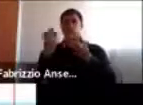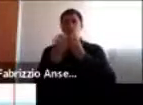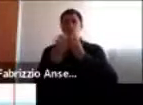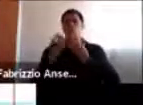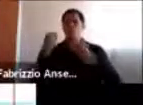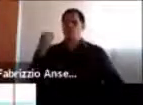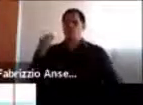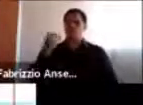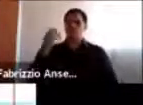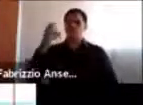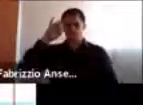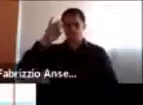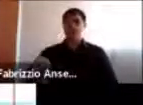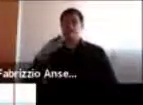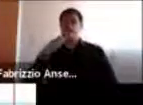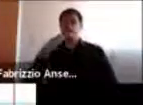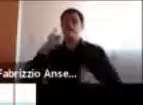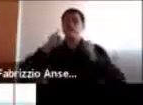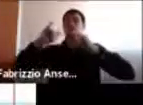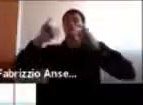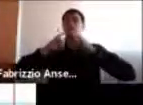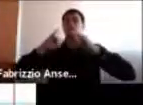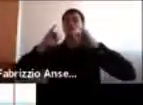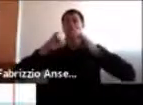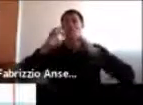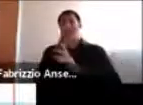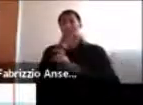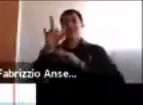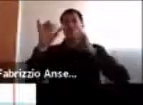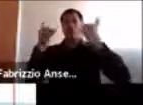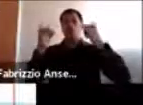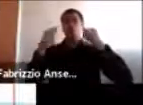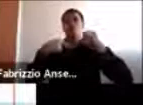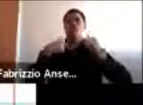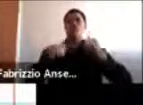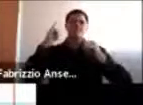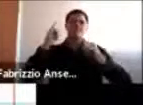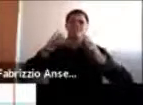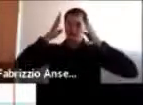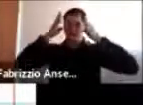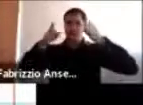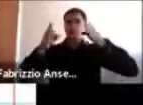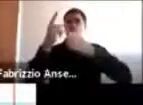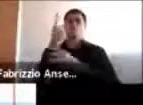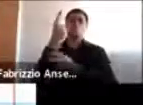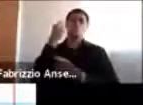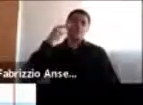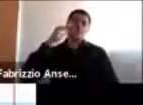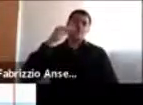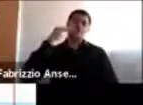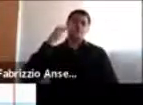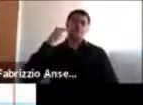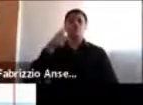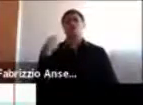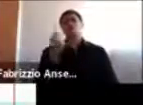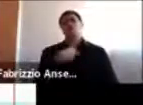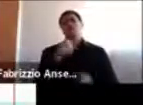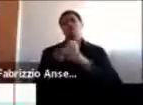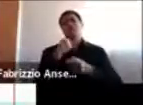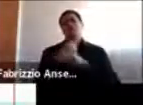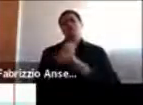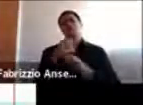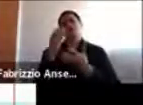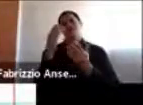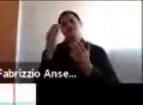general de cada jugador yo en este caso me centro en un solo niño pensando que lo vamos a trabajar en la casa que en general uno tiene un niño como una edad de